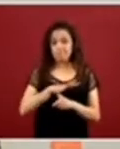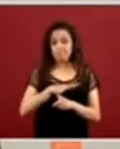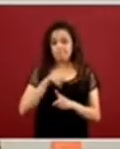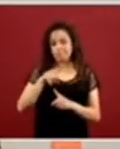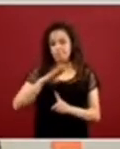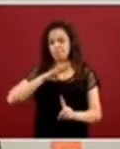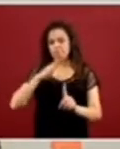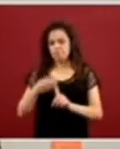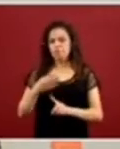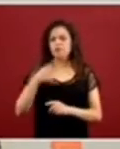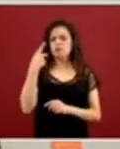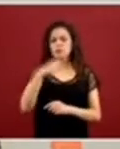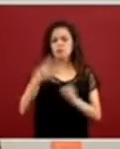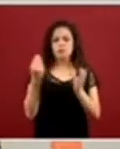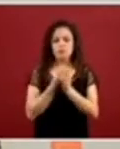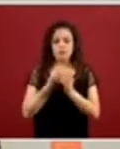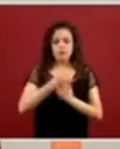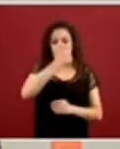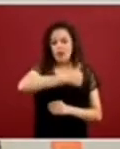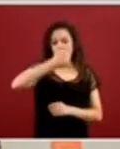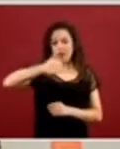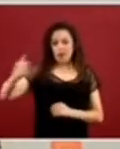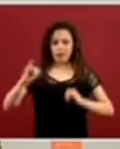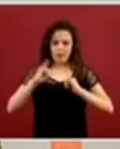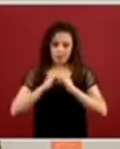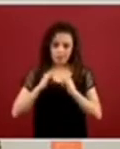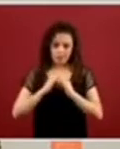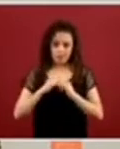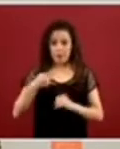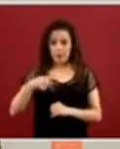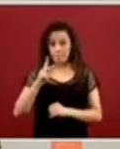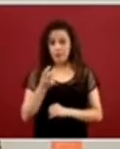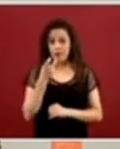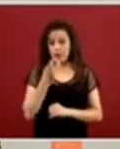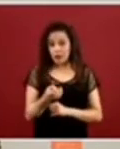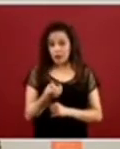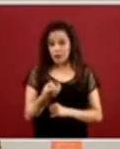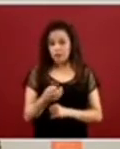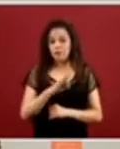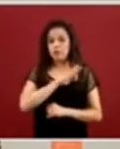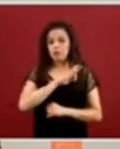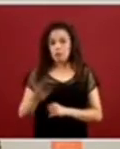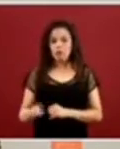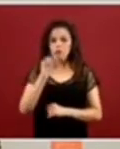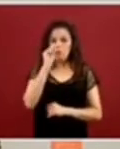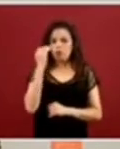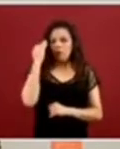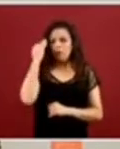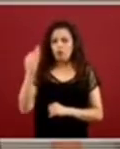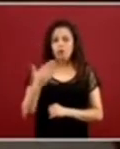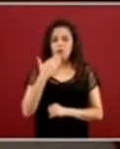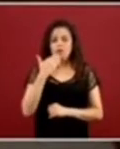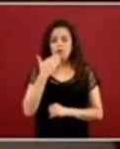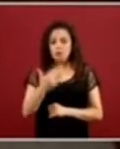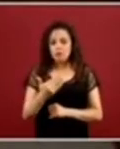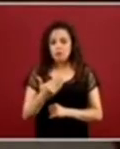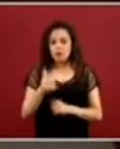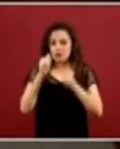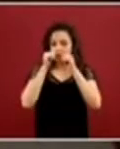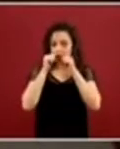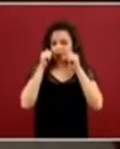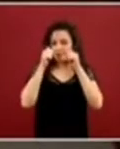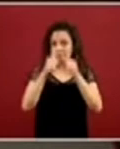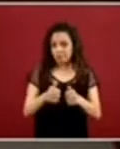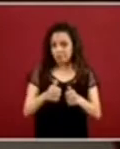propias de cada institución, pero que será de gran ayuda para tener y cubrir en muy poco tiempo un déficit que se generó durante